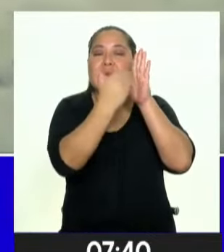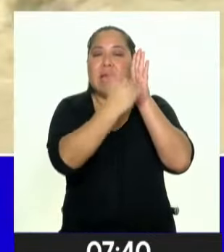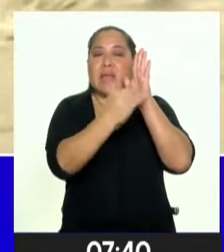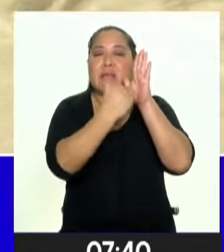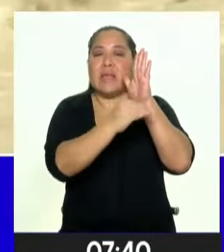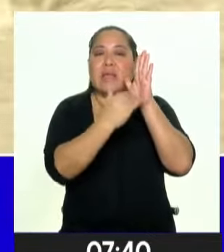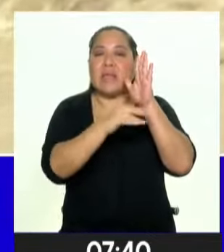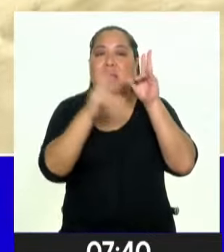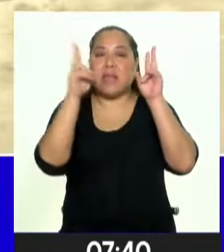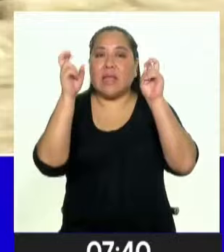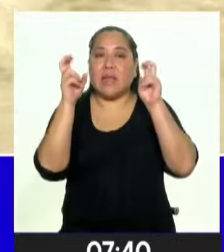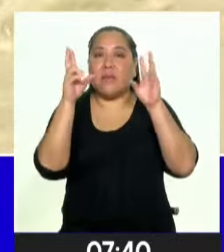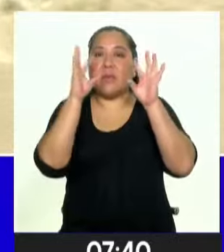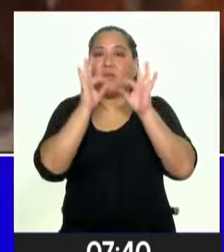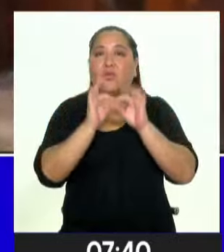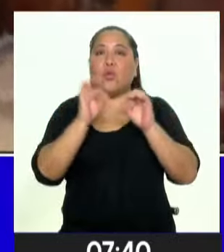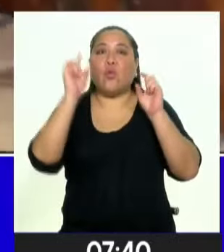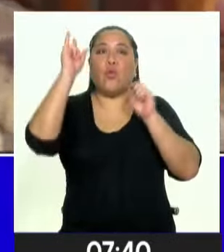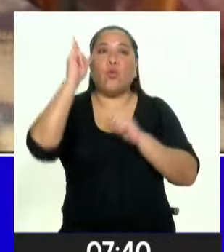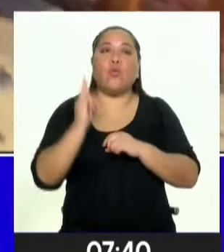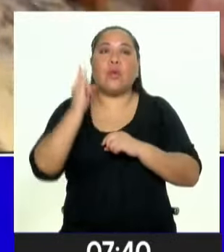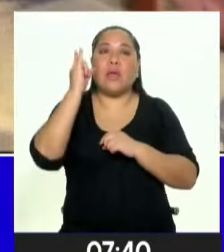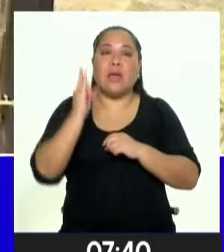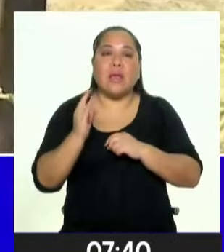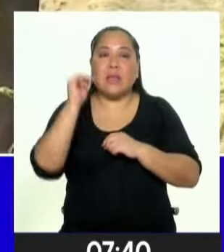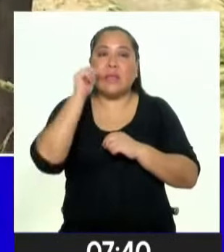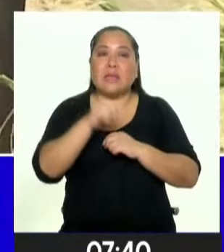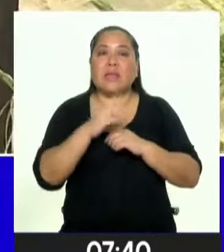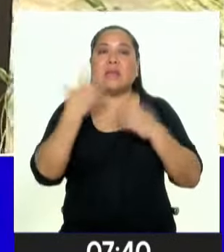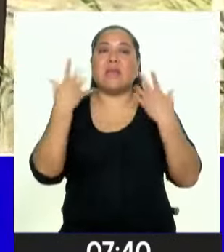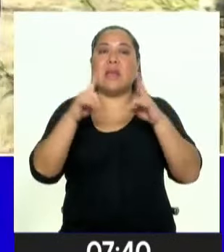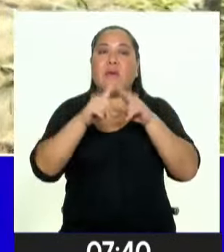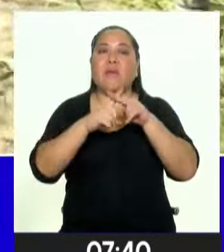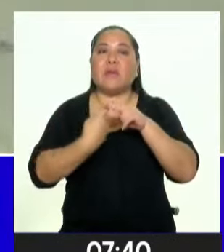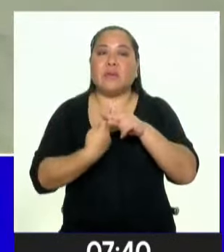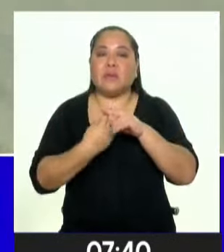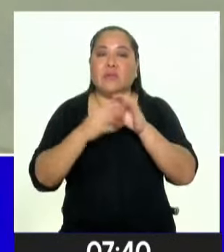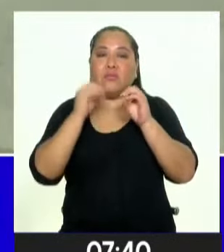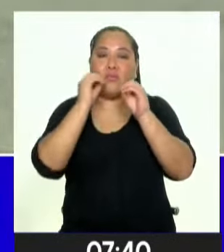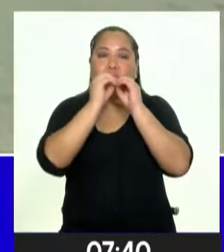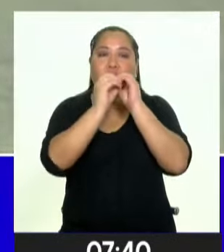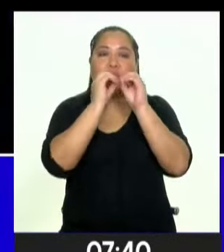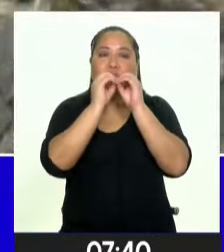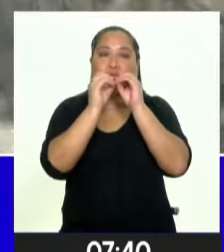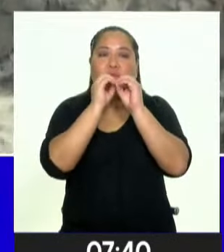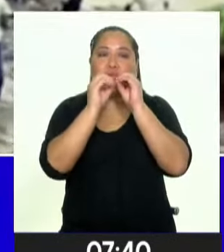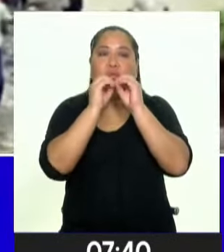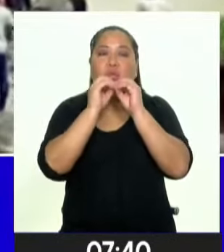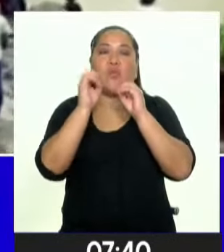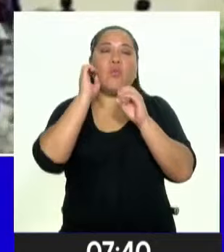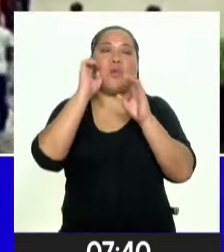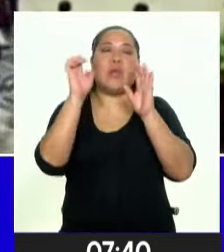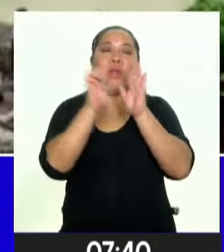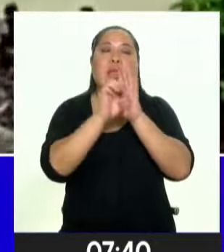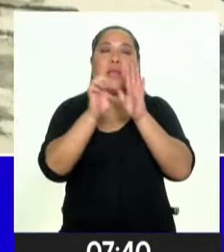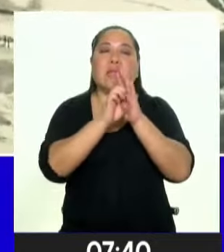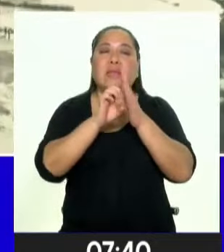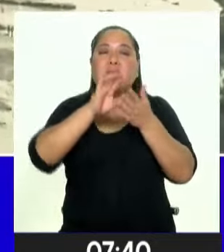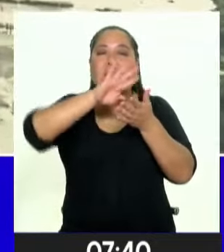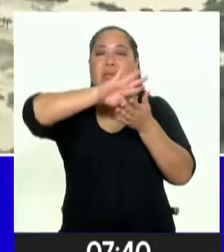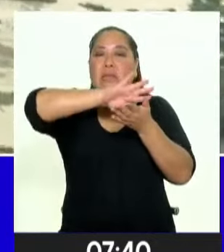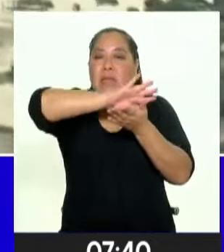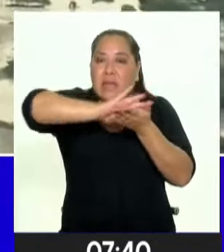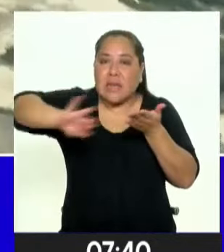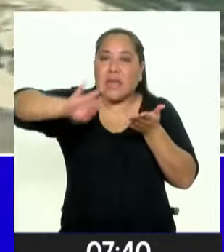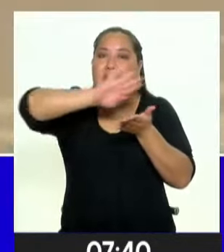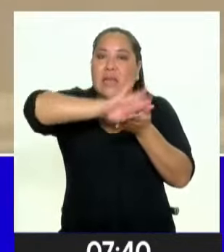ya con la declaratoria de emergencia por riesgo inminentes que vamos a empezar a a poder ya por ejemplo descolmatar los